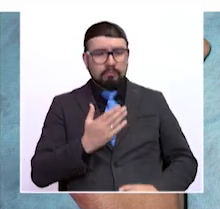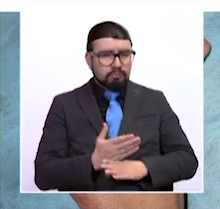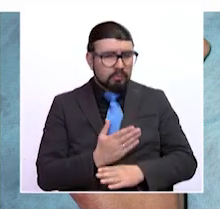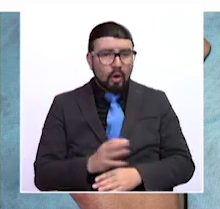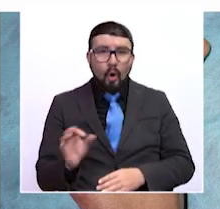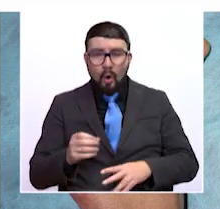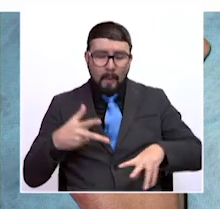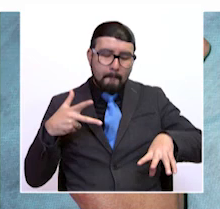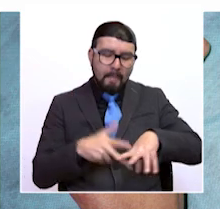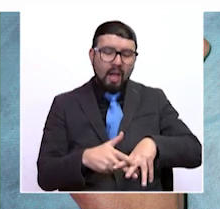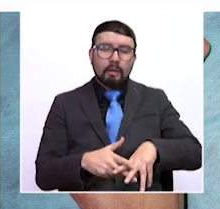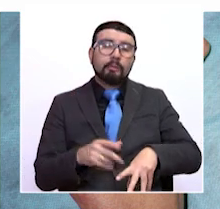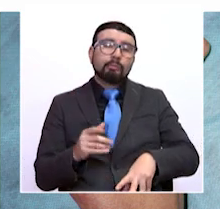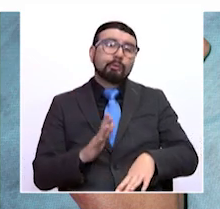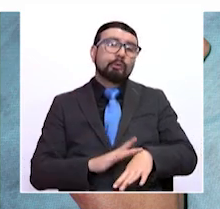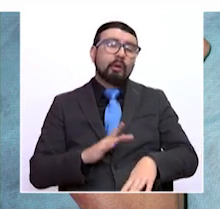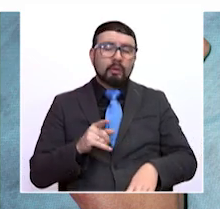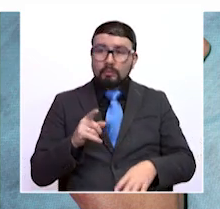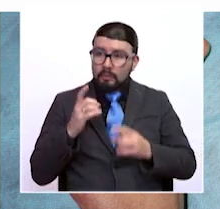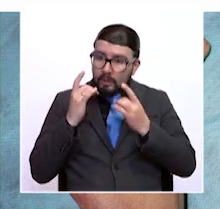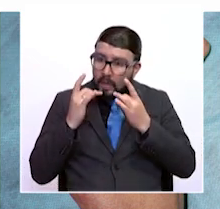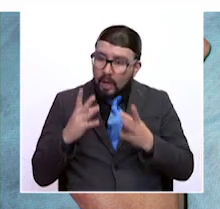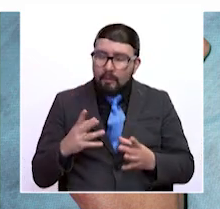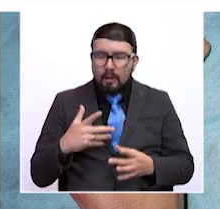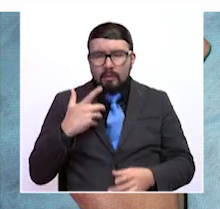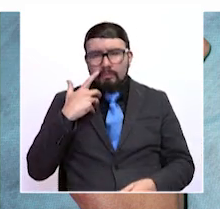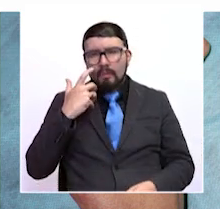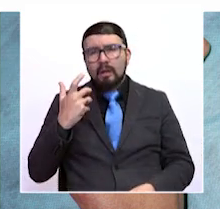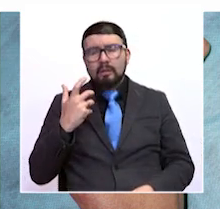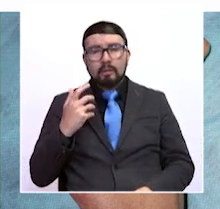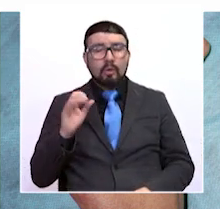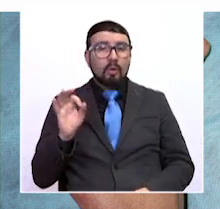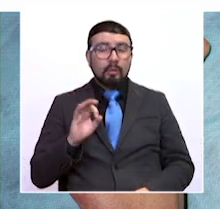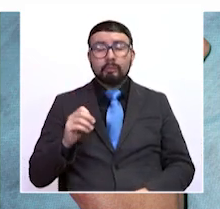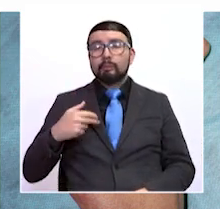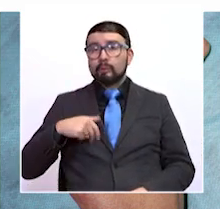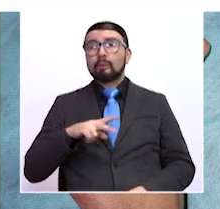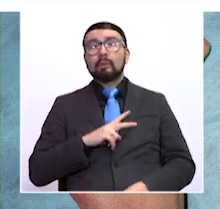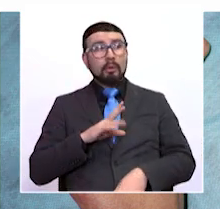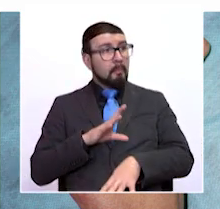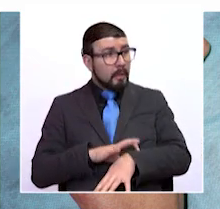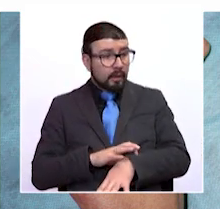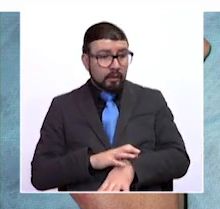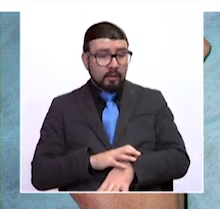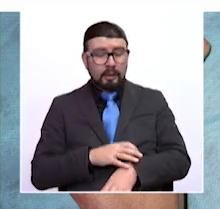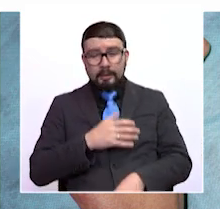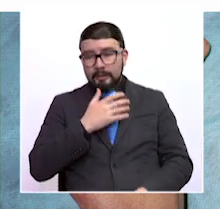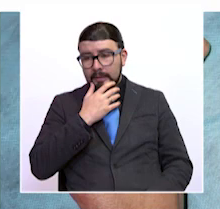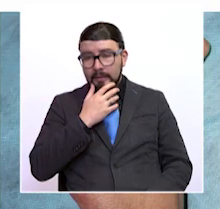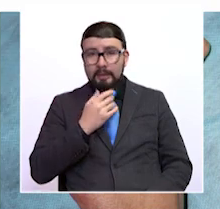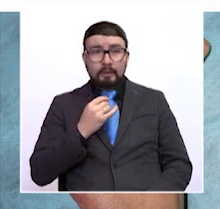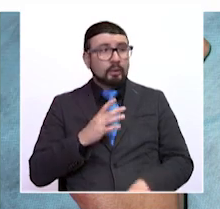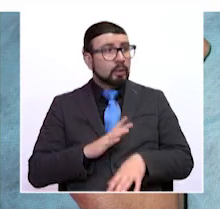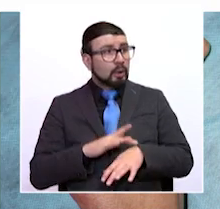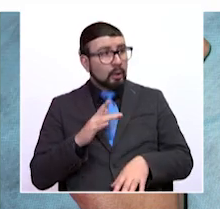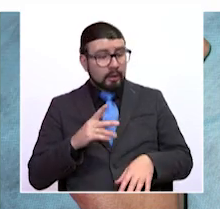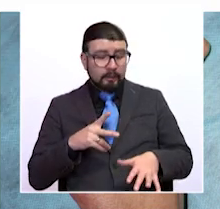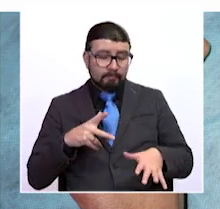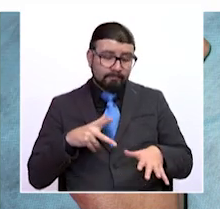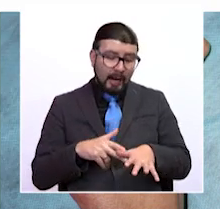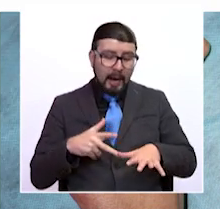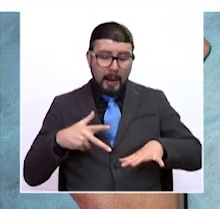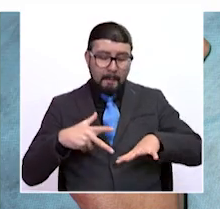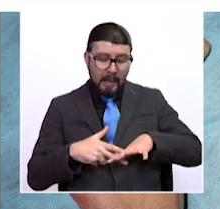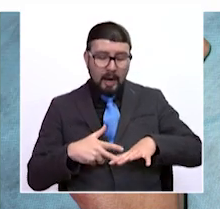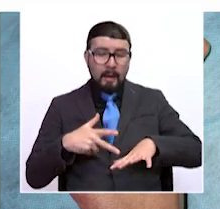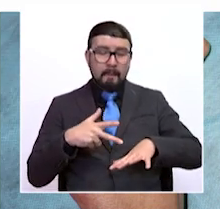muy grave, y también para uno como médico tener que amputar un segmento del